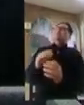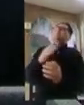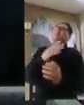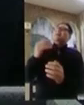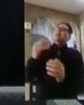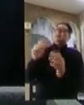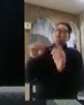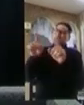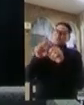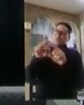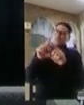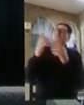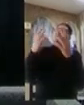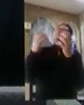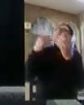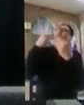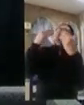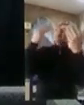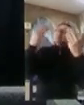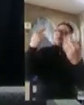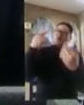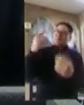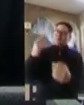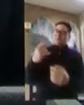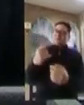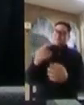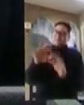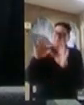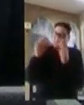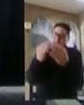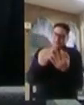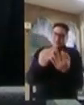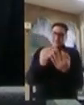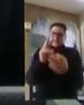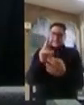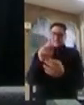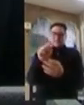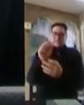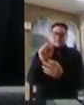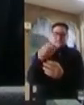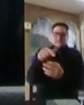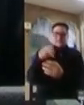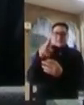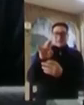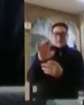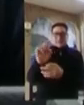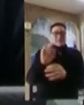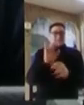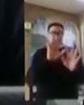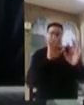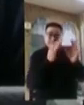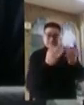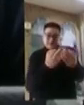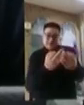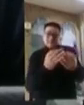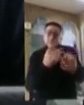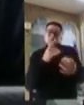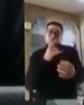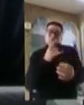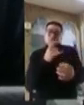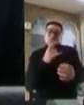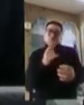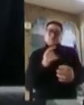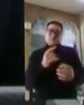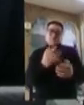familia Vázquez, por mi hermano Jorge, por su esposa, por su familia, que también nos permite el Señor